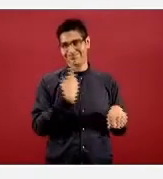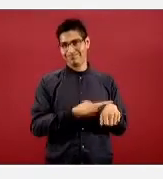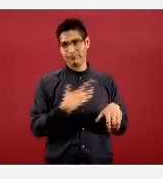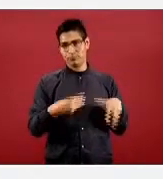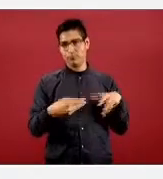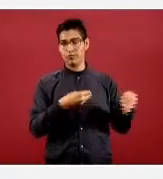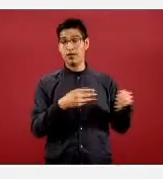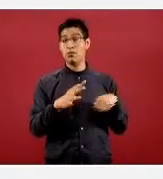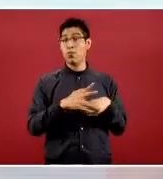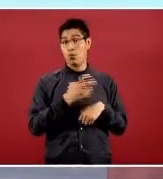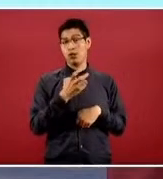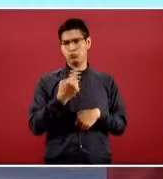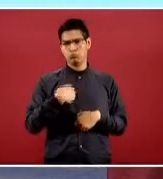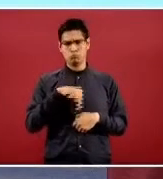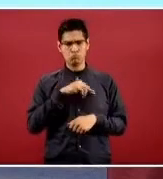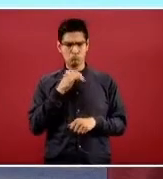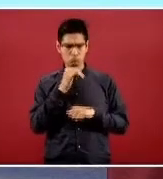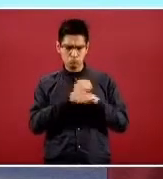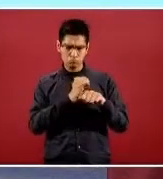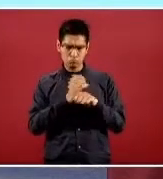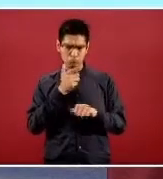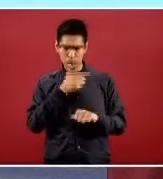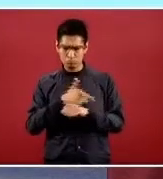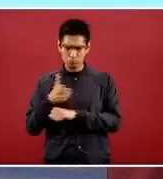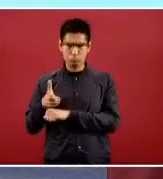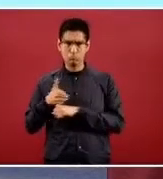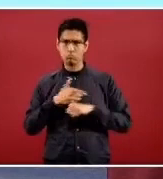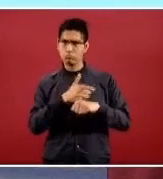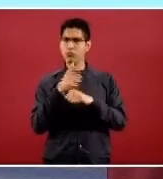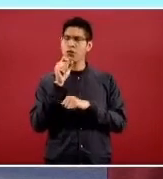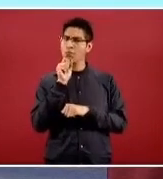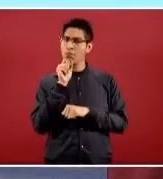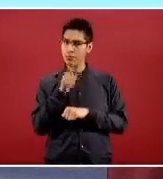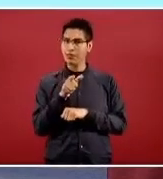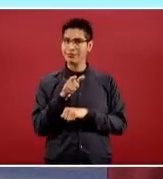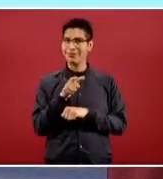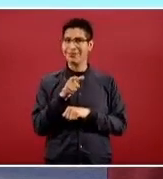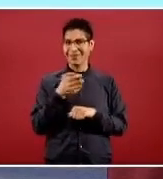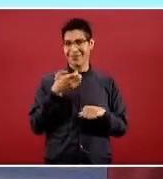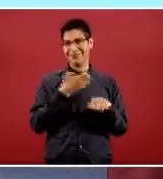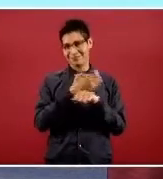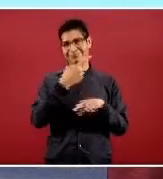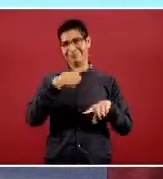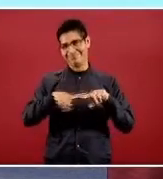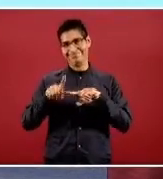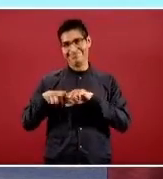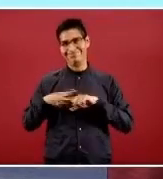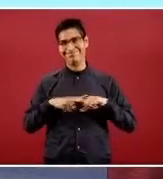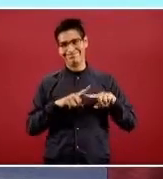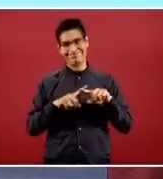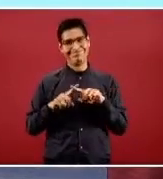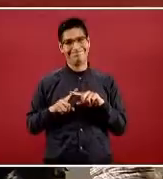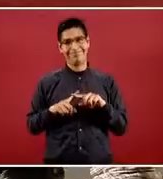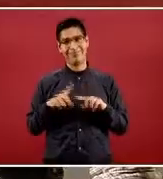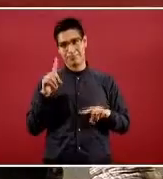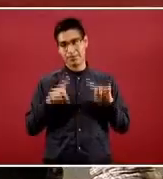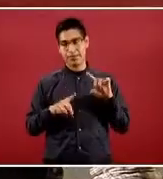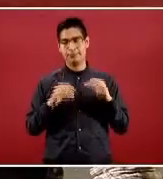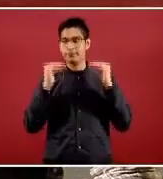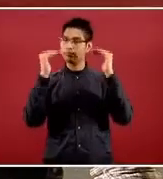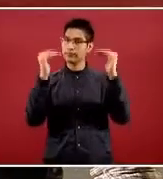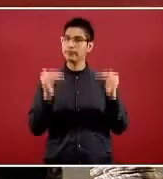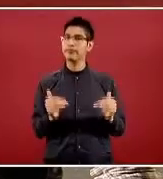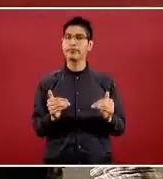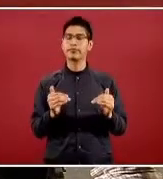distribuye por esa tasa de incidencia, en donde cambian de posición en su momento las entidades federativas. En la siguiente diapositiva veremos